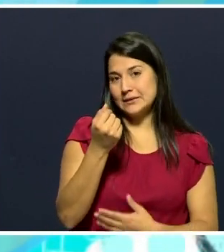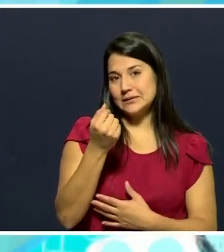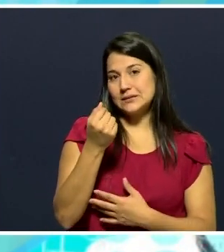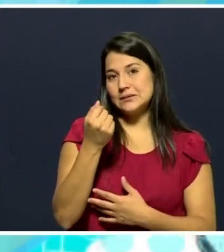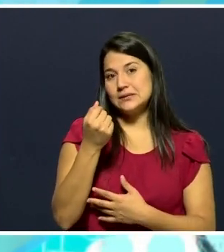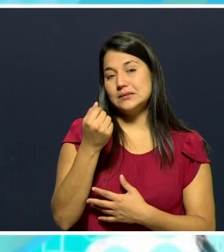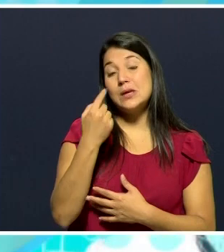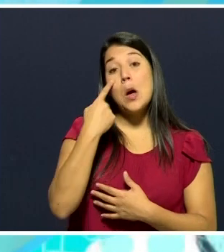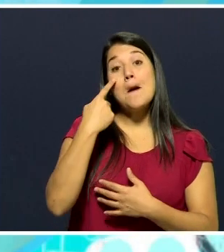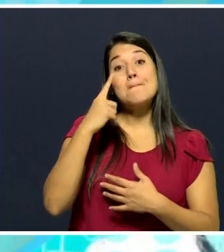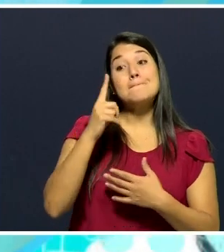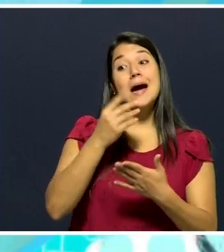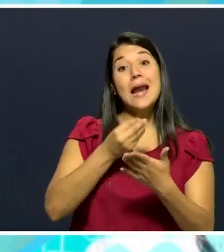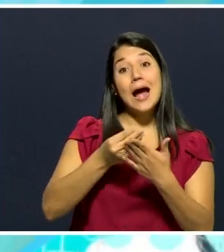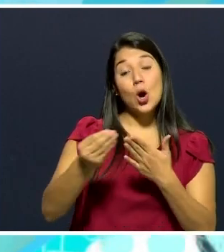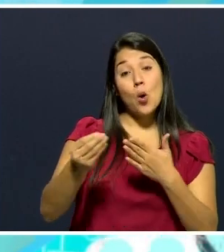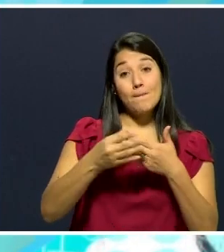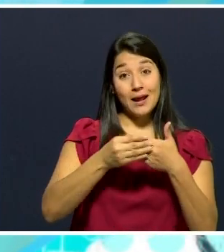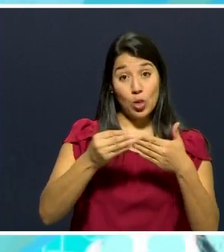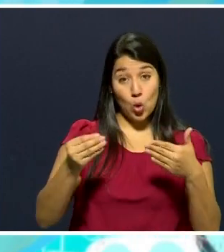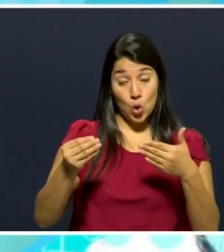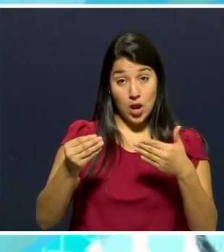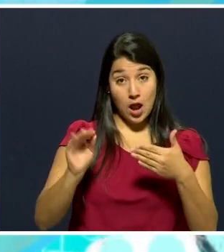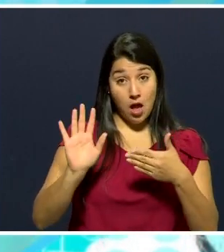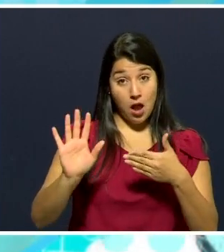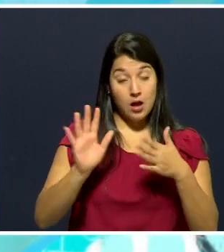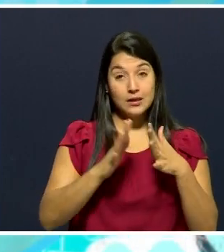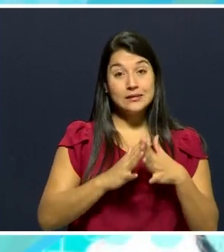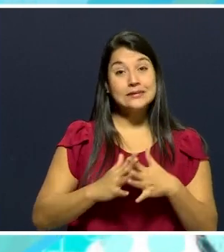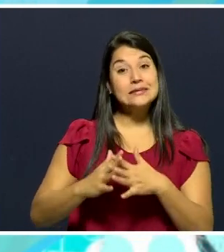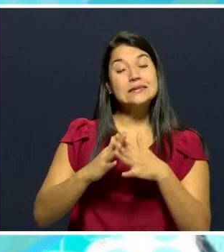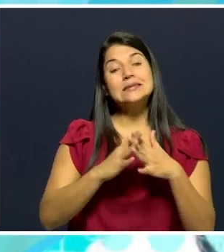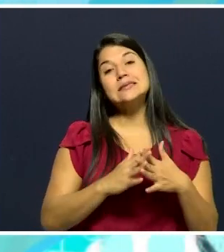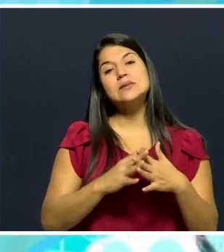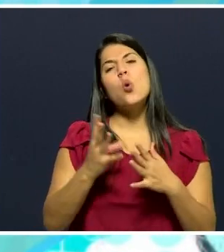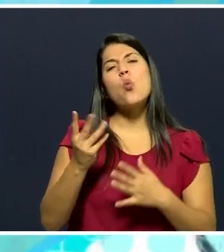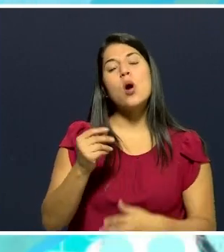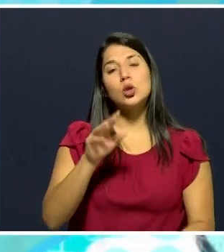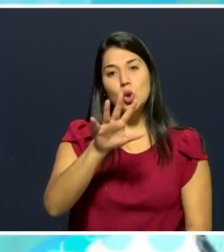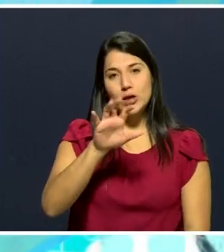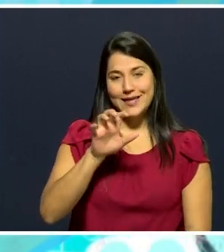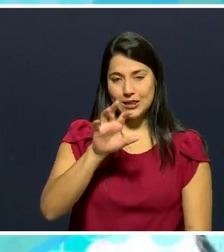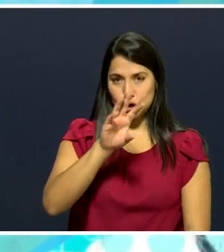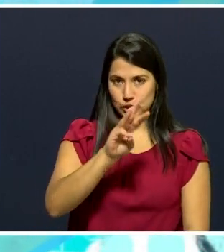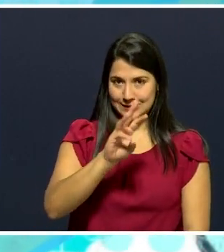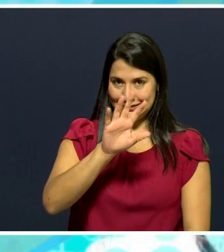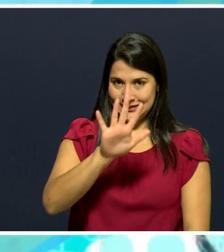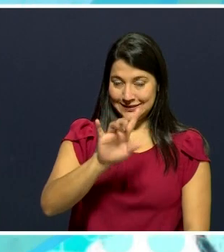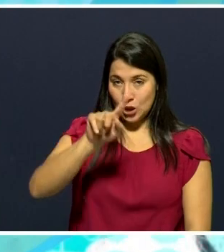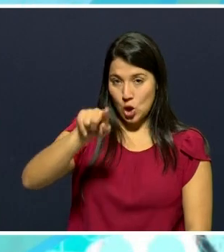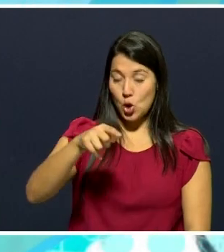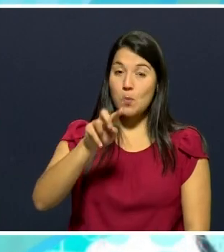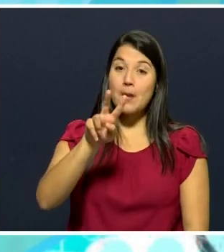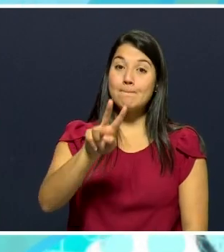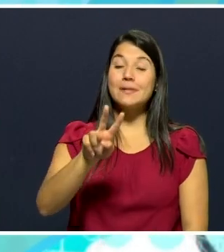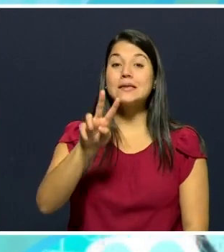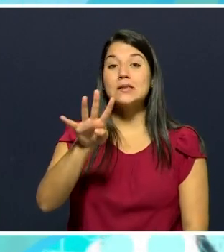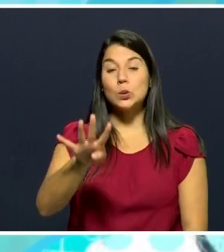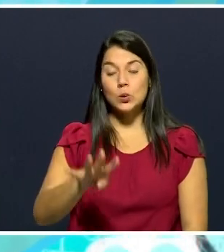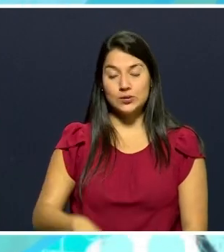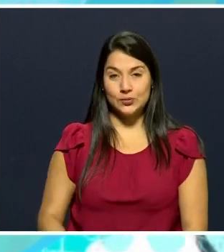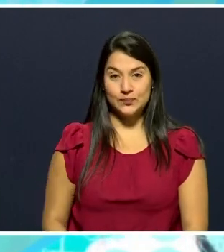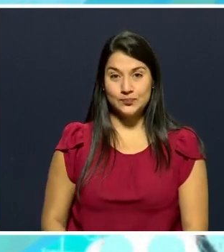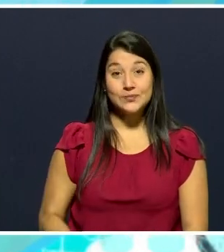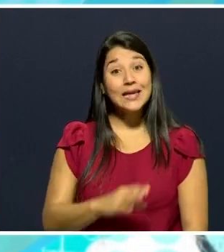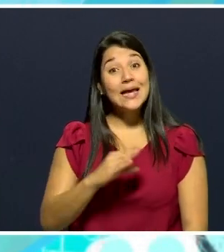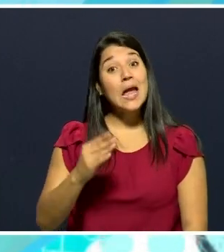referencia para la compra del dólar estadounidense es de 565 colones con 24 centavos.